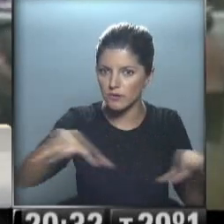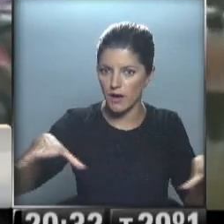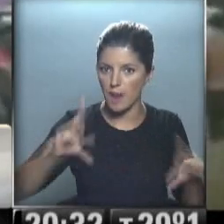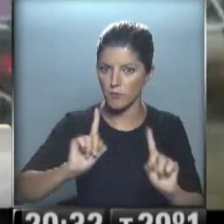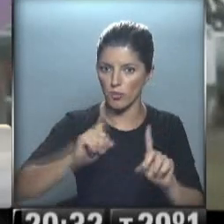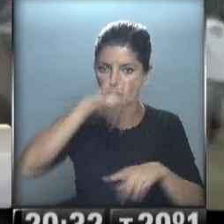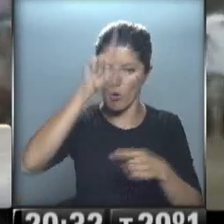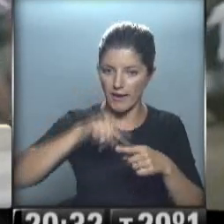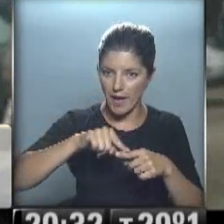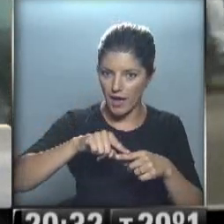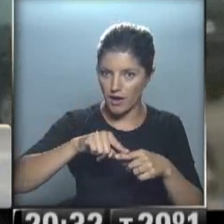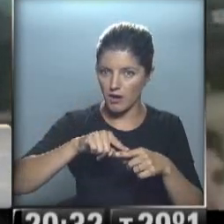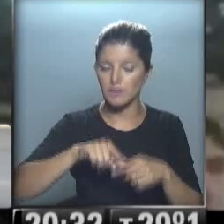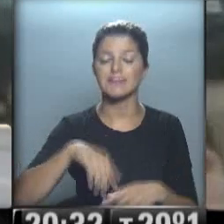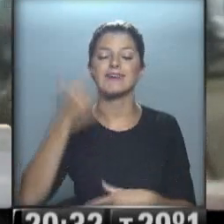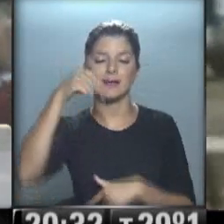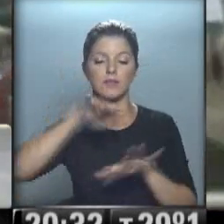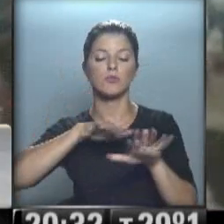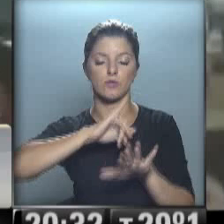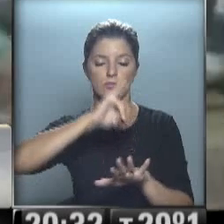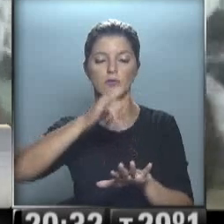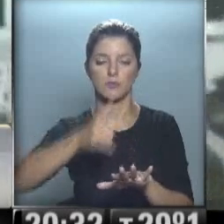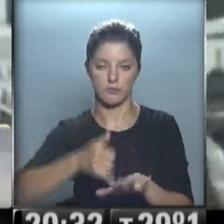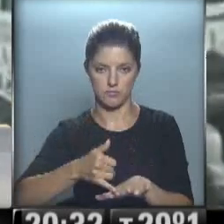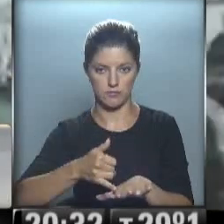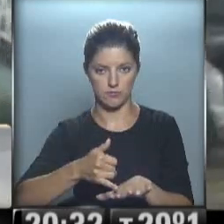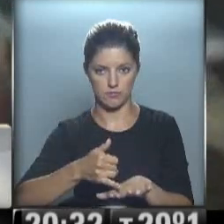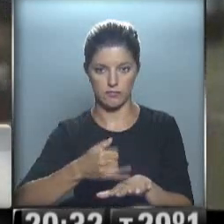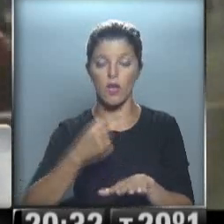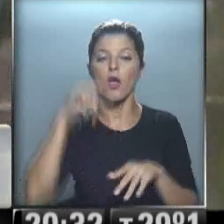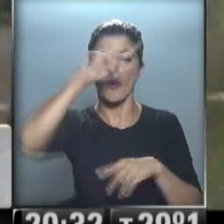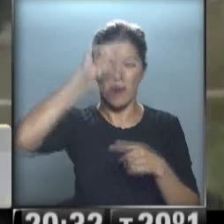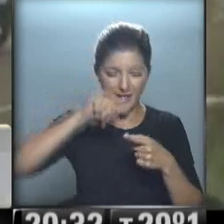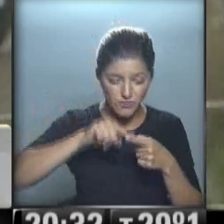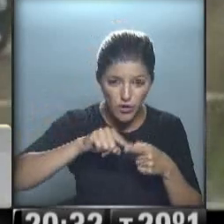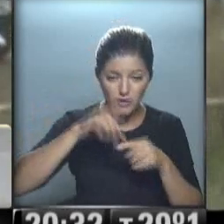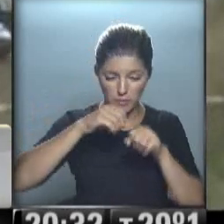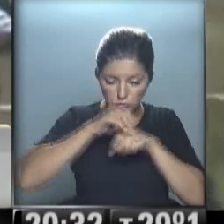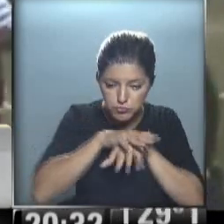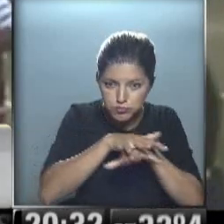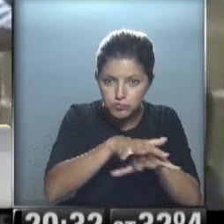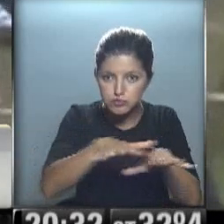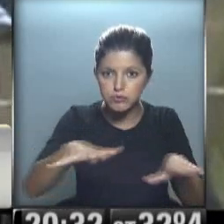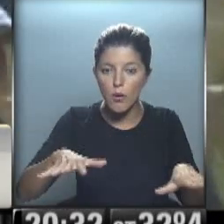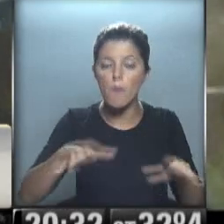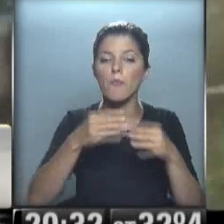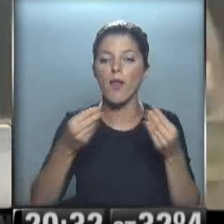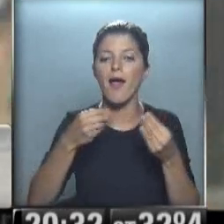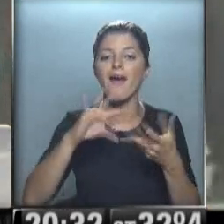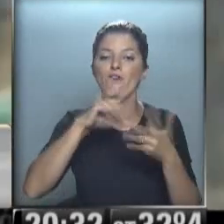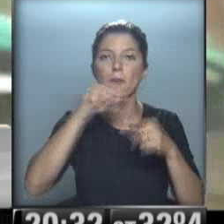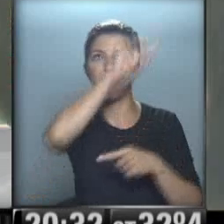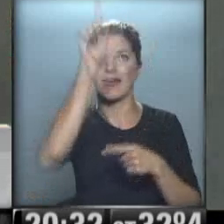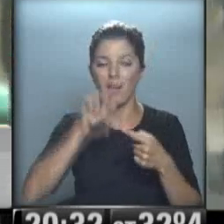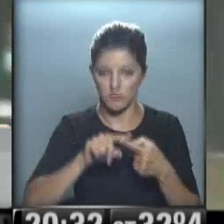Y en este caso ha generado una onda por todo por la forma de de caída